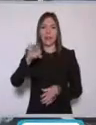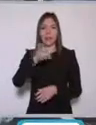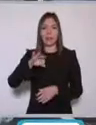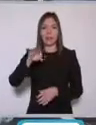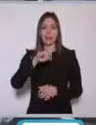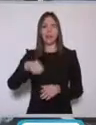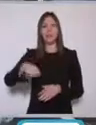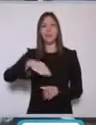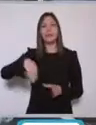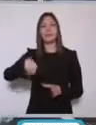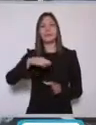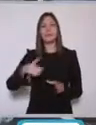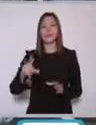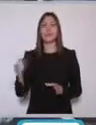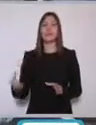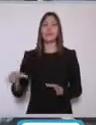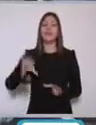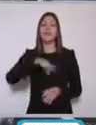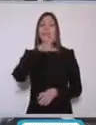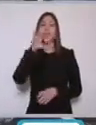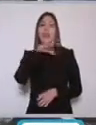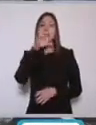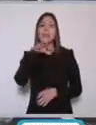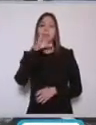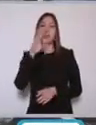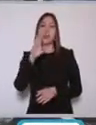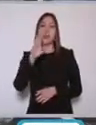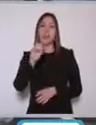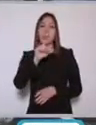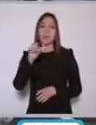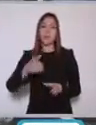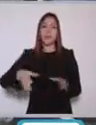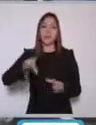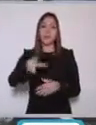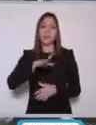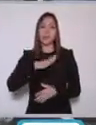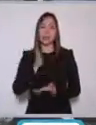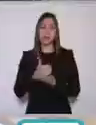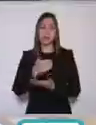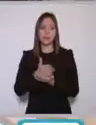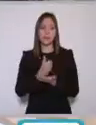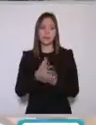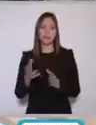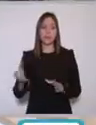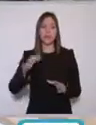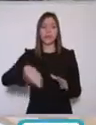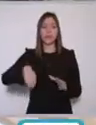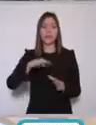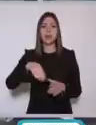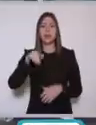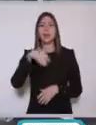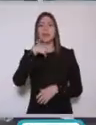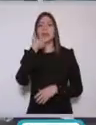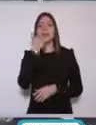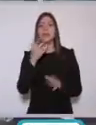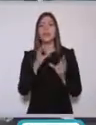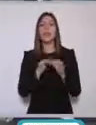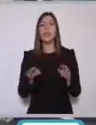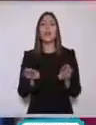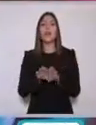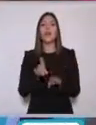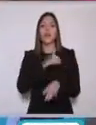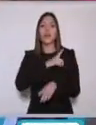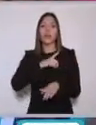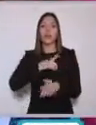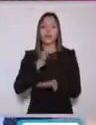Ir acetronando nuestra cebolla. Les voy a explicar Eso. rápidamente, exacto. Aquí yo tengo cebollita Cebollita picadita. Exactamente, pero les quiero explicar cómo